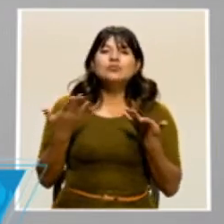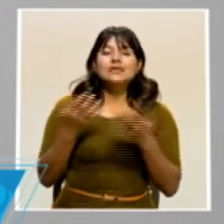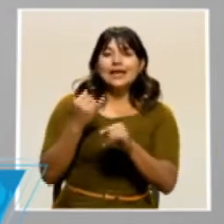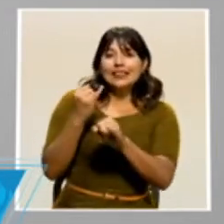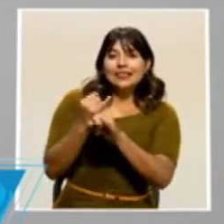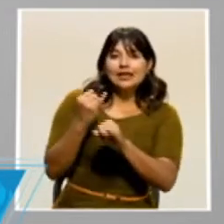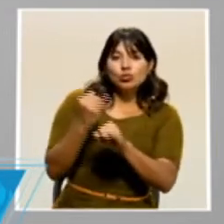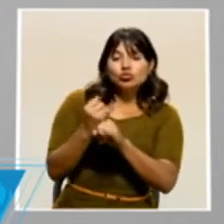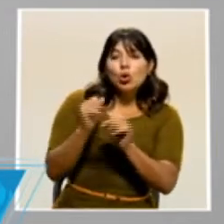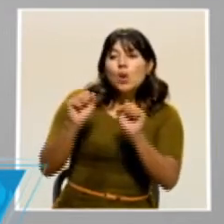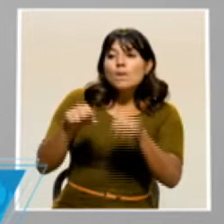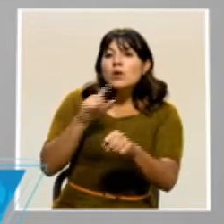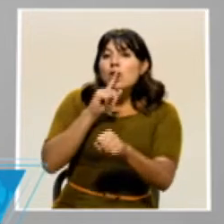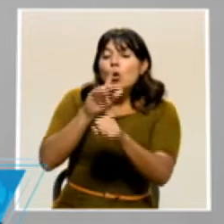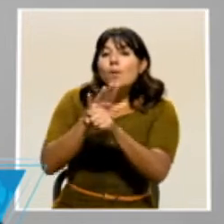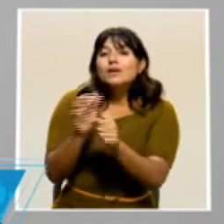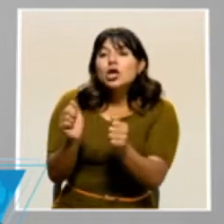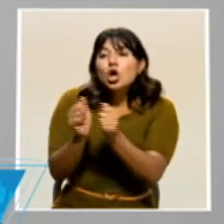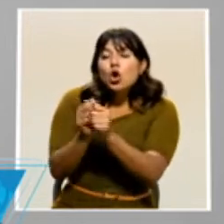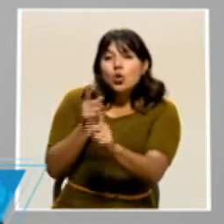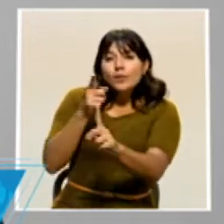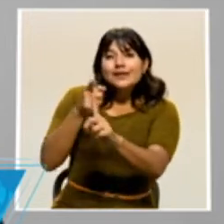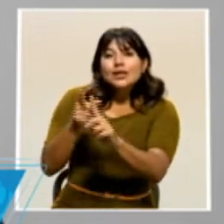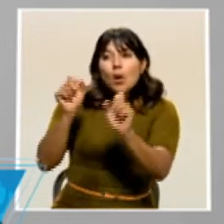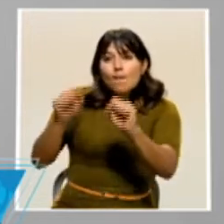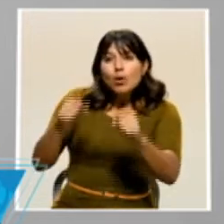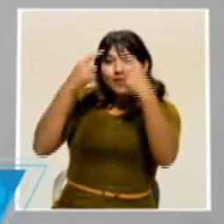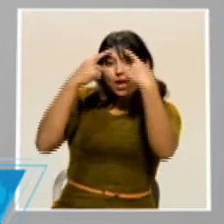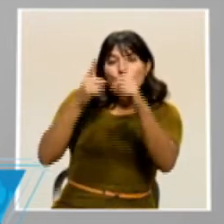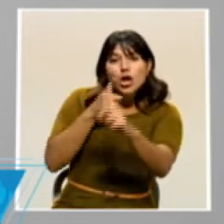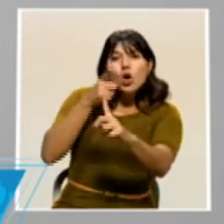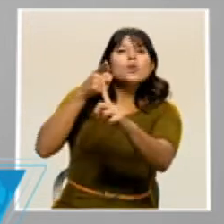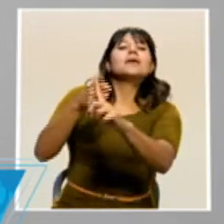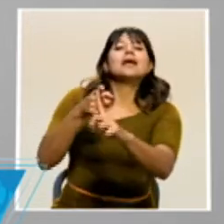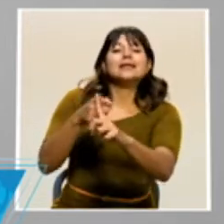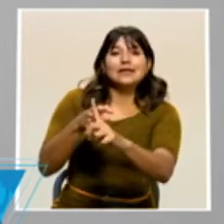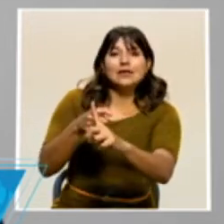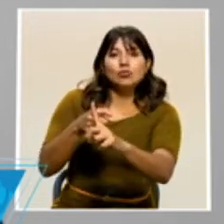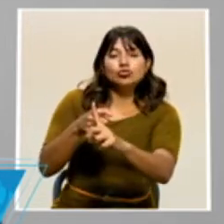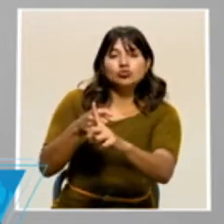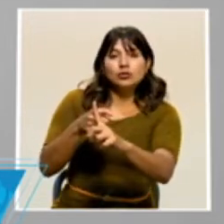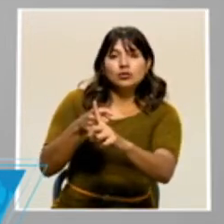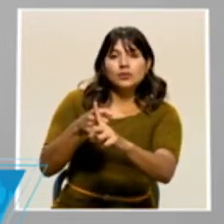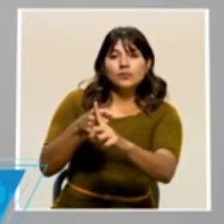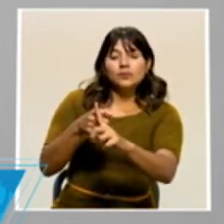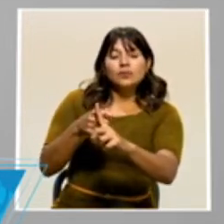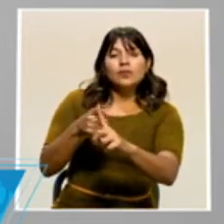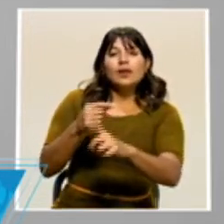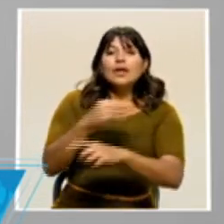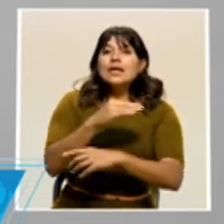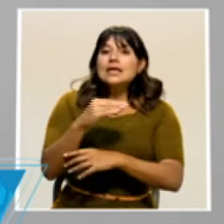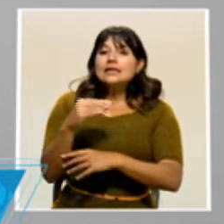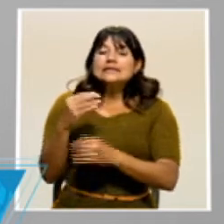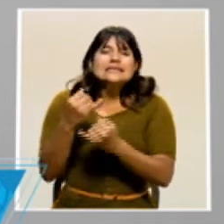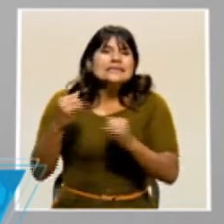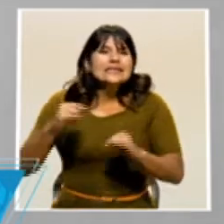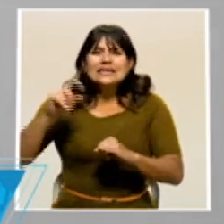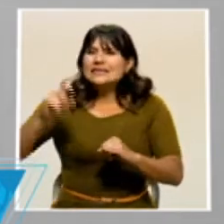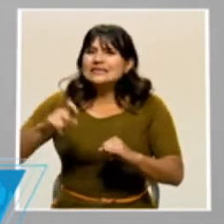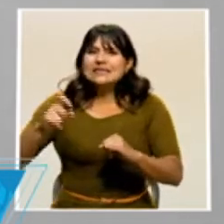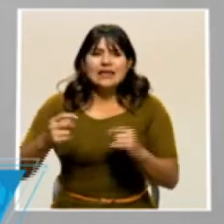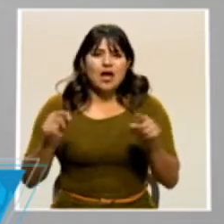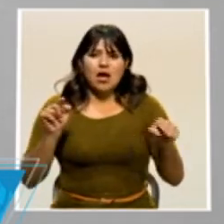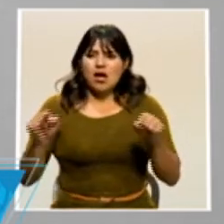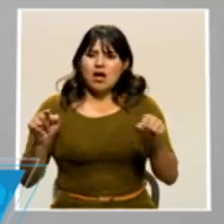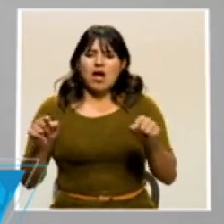instituciones cumplan con el propósito, logren los objetivos para los cuales fueron creadas sin que haya duplicidad, sin que